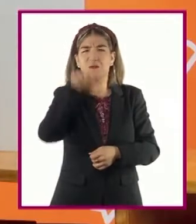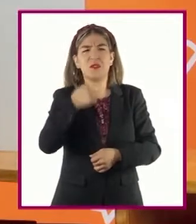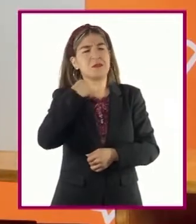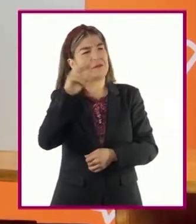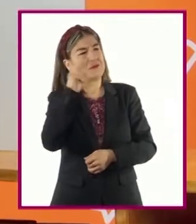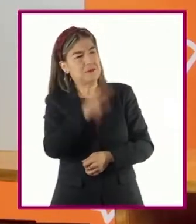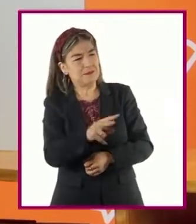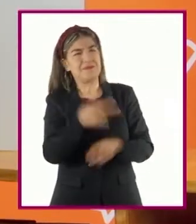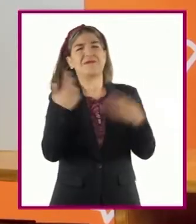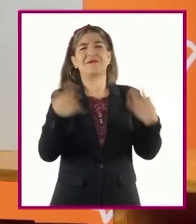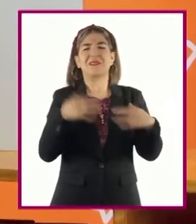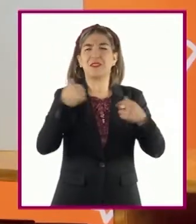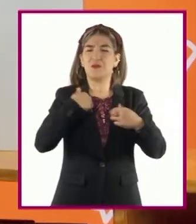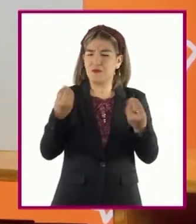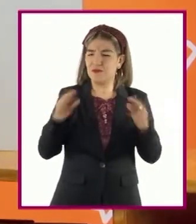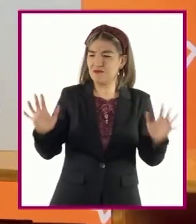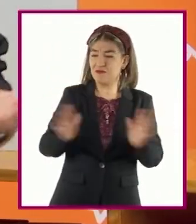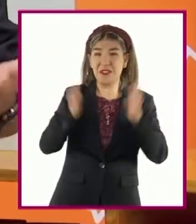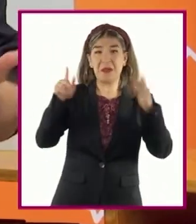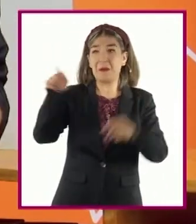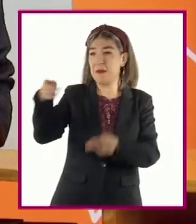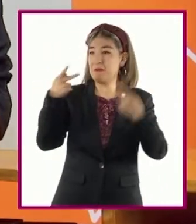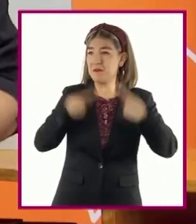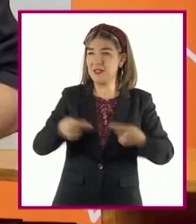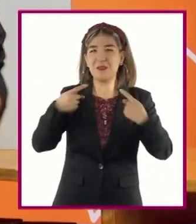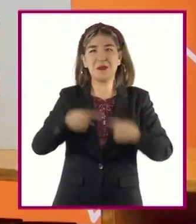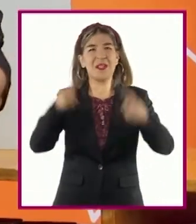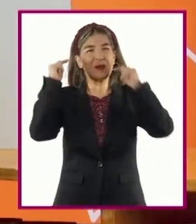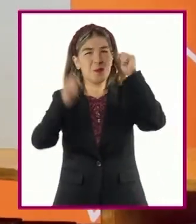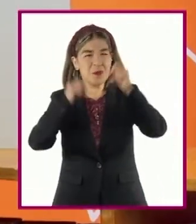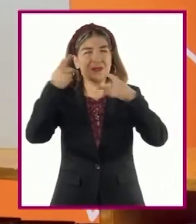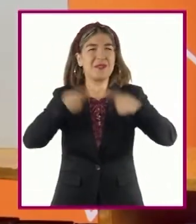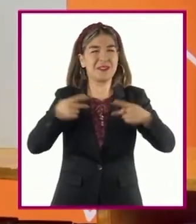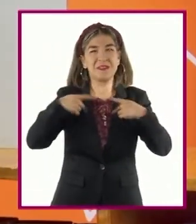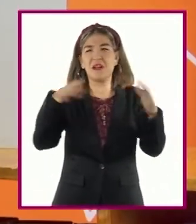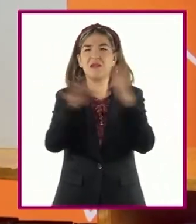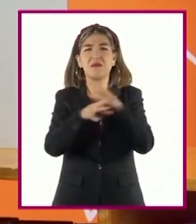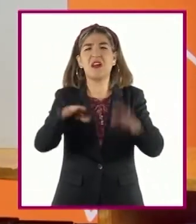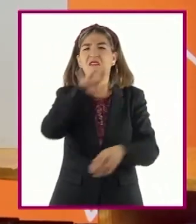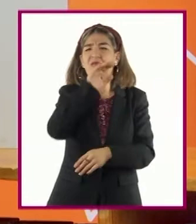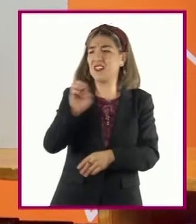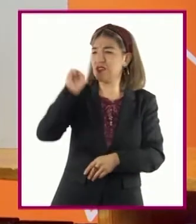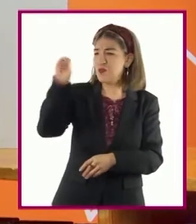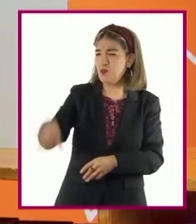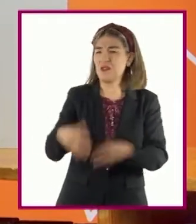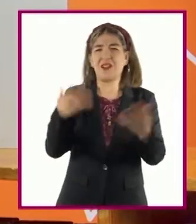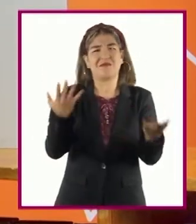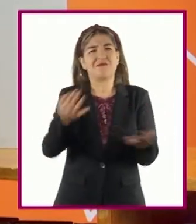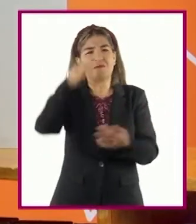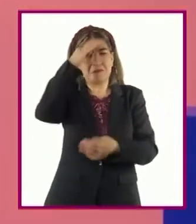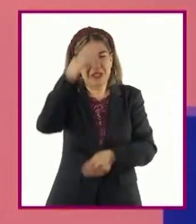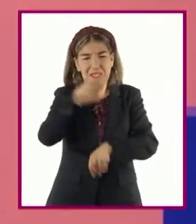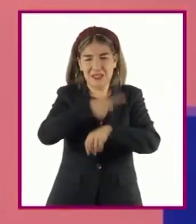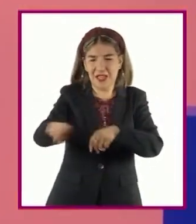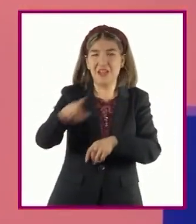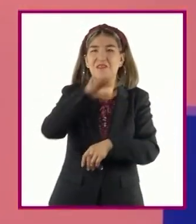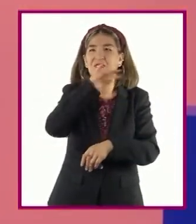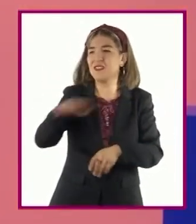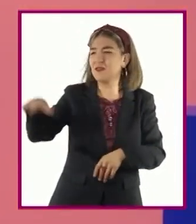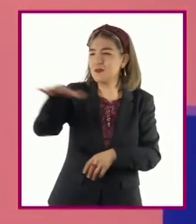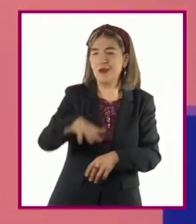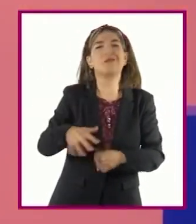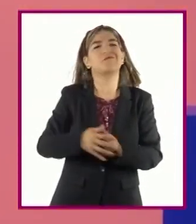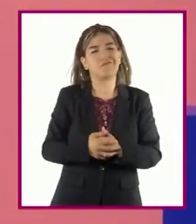los paseantes tiraban su basura sin importar el daño que hacen a nuestros recursos naturales.